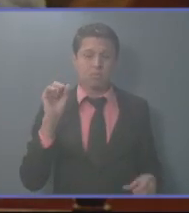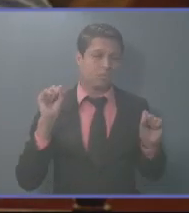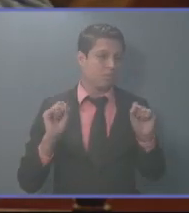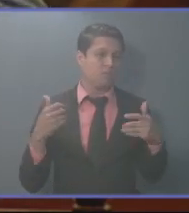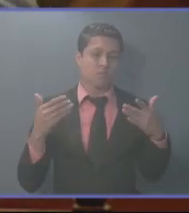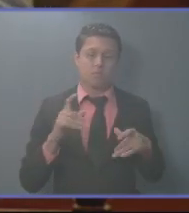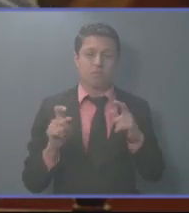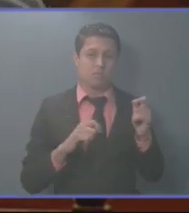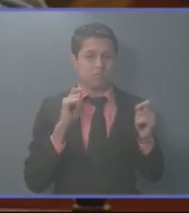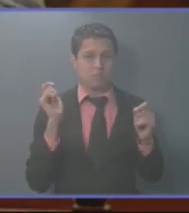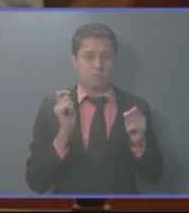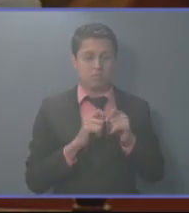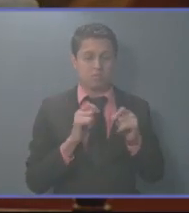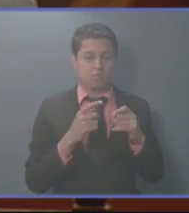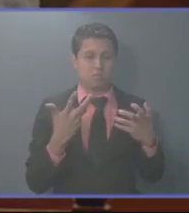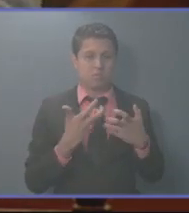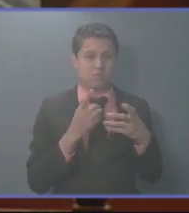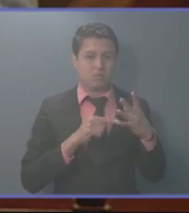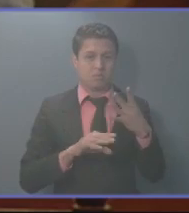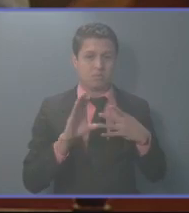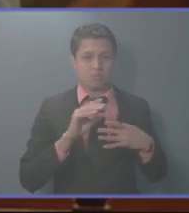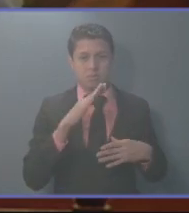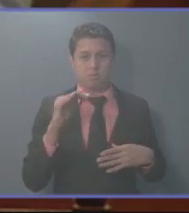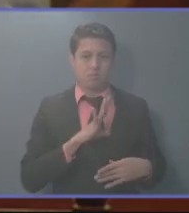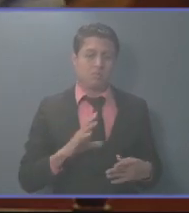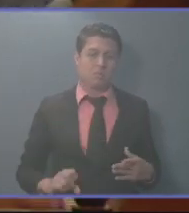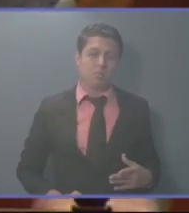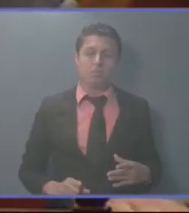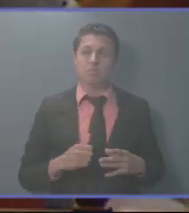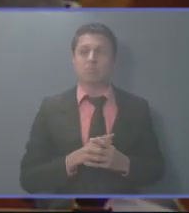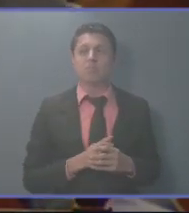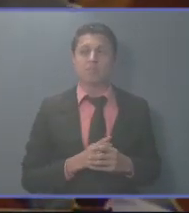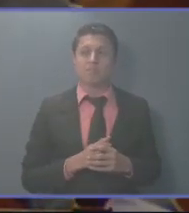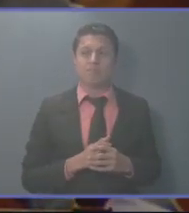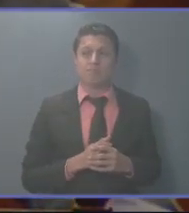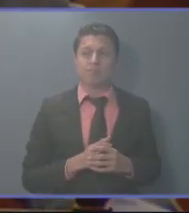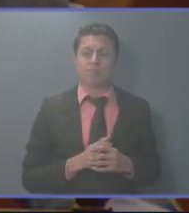exacto cumplimiento a la Constitución de la República.